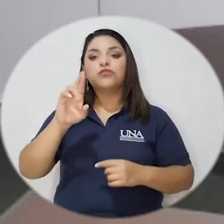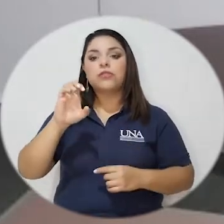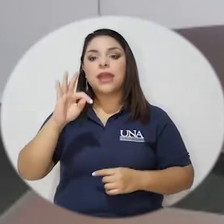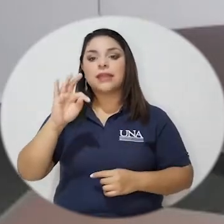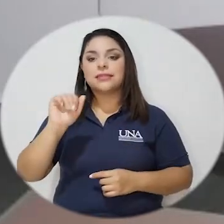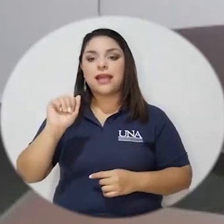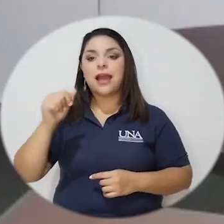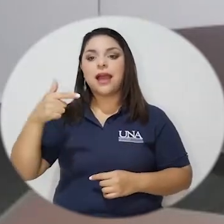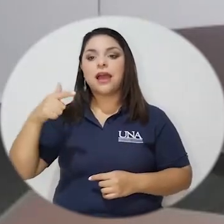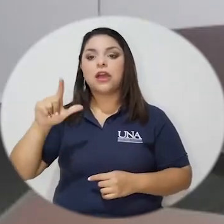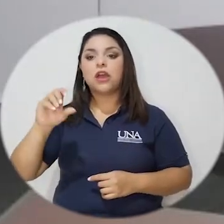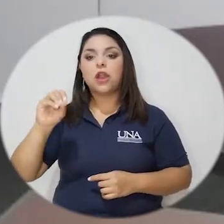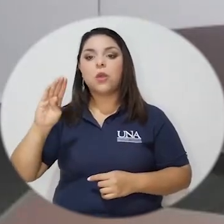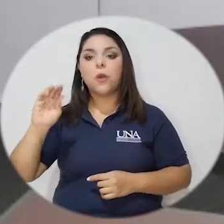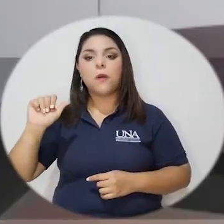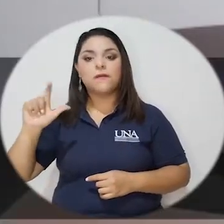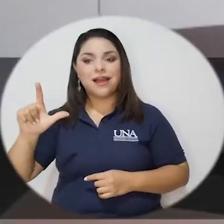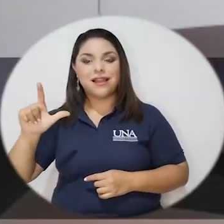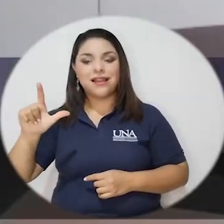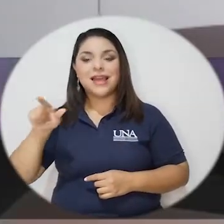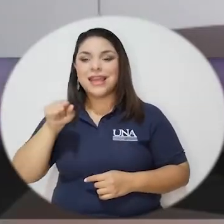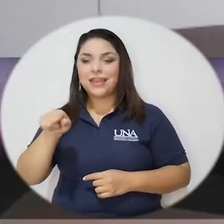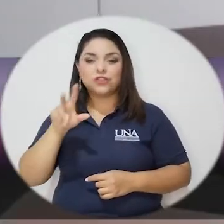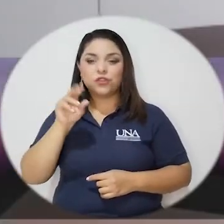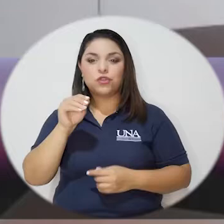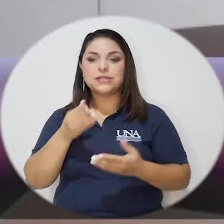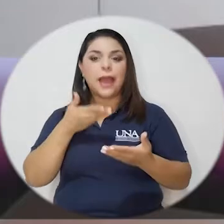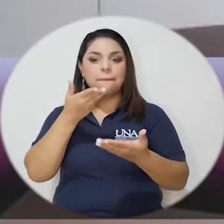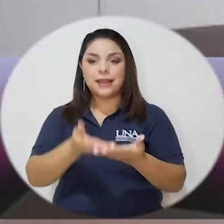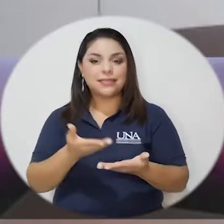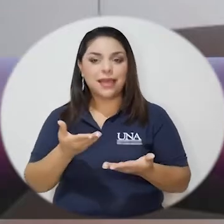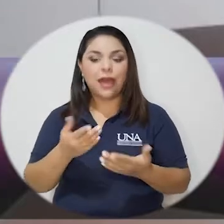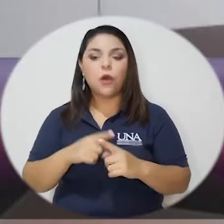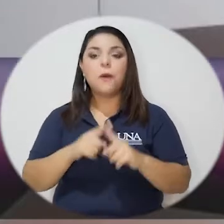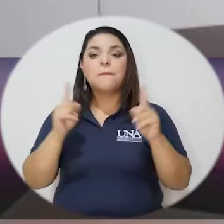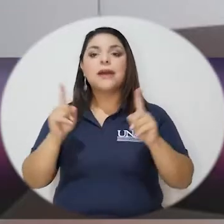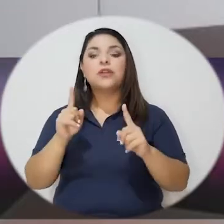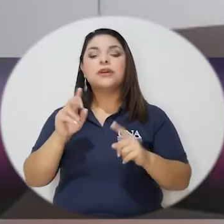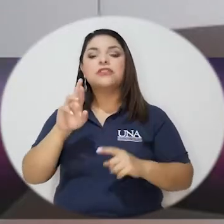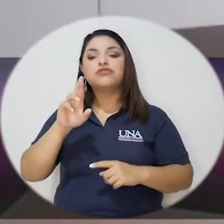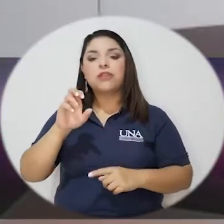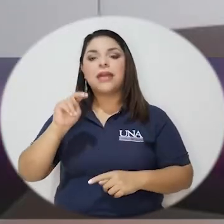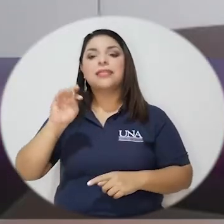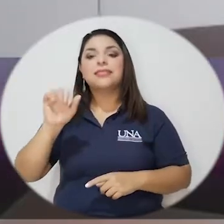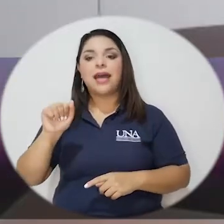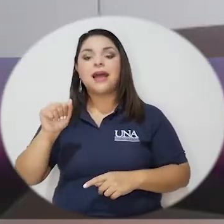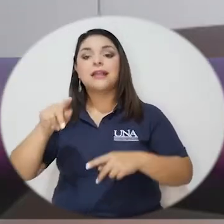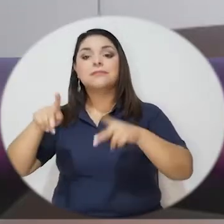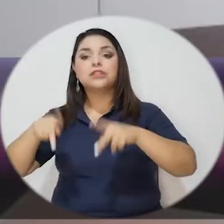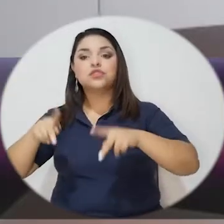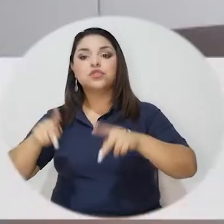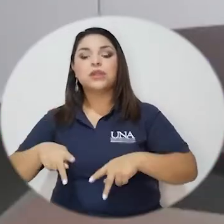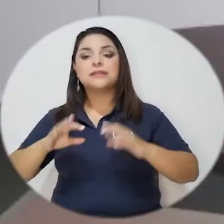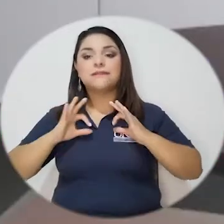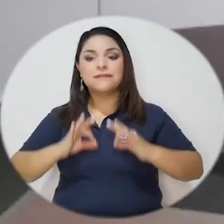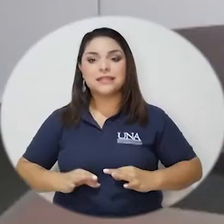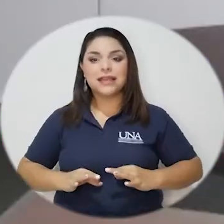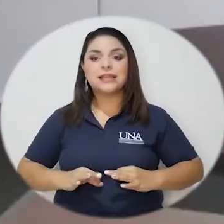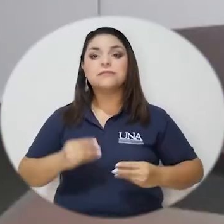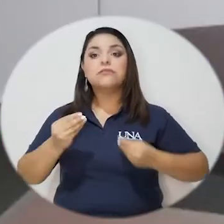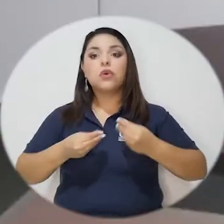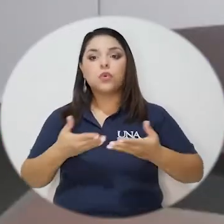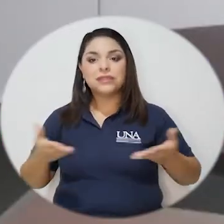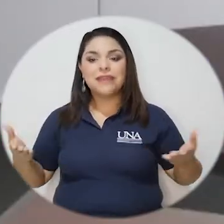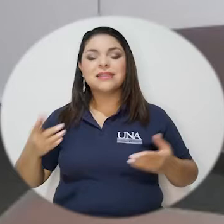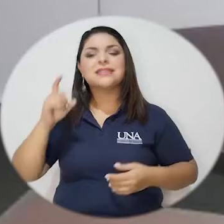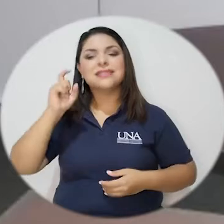global, que no es renta global lo que se ha planteado, sino que es renta a las personas físicas con algunas actividades productivas.